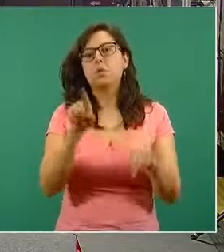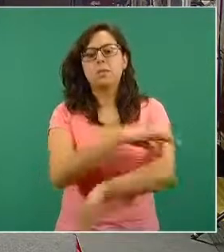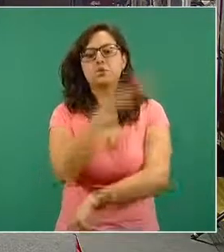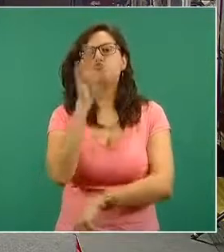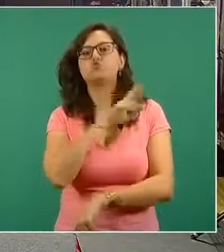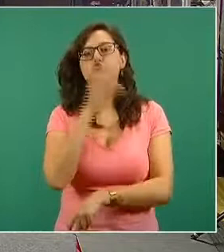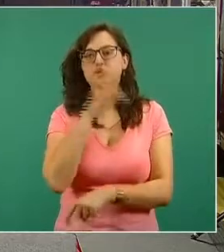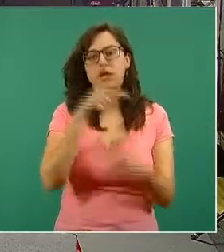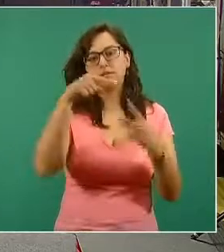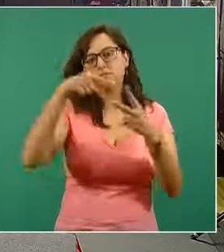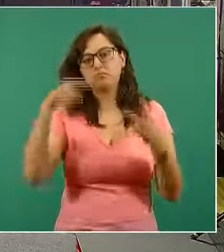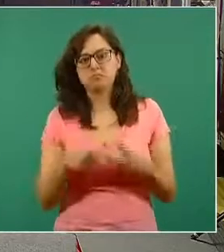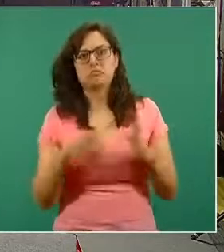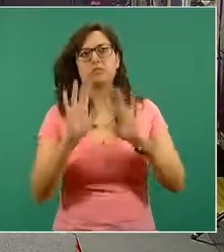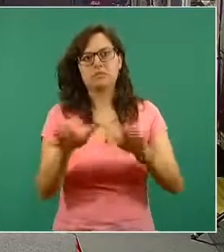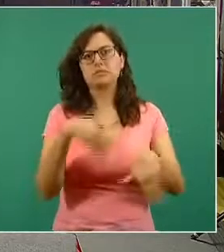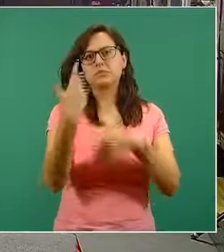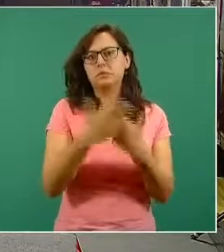creemos que con esto